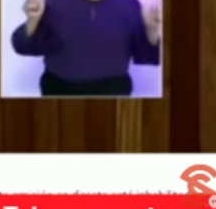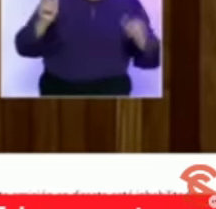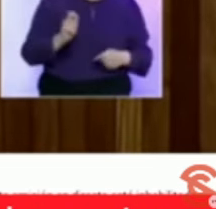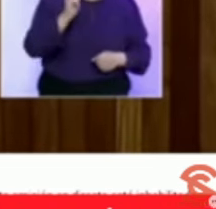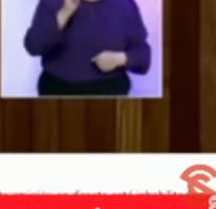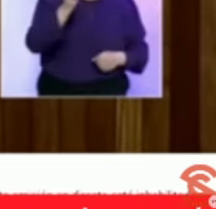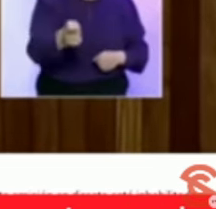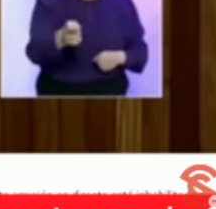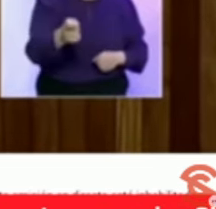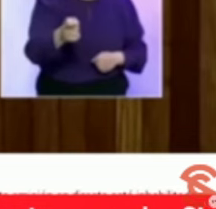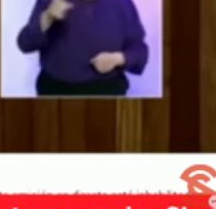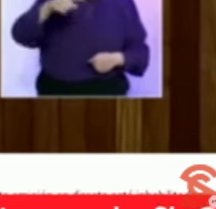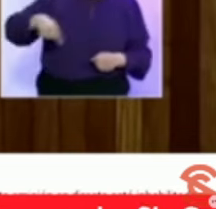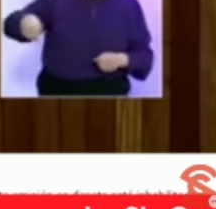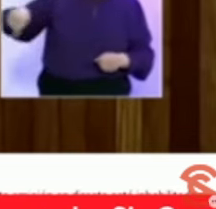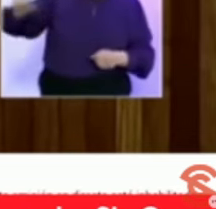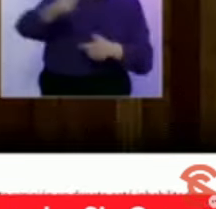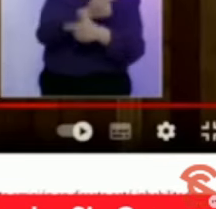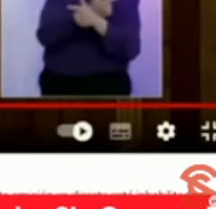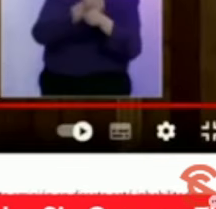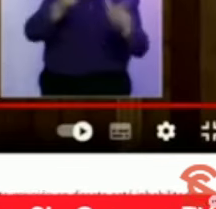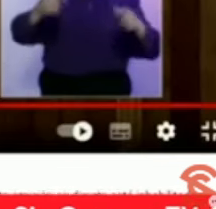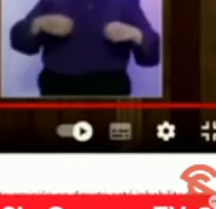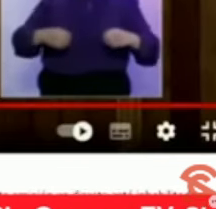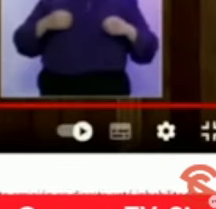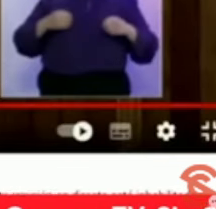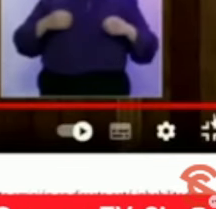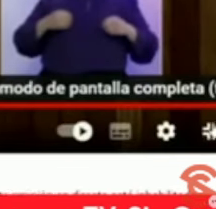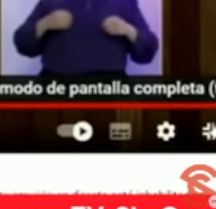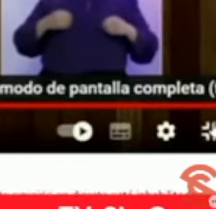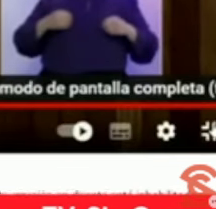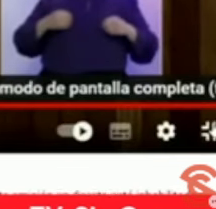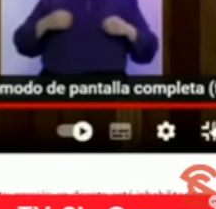puede ejercerse a plenitud en un